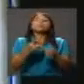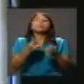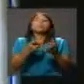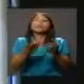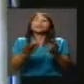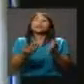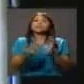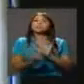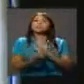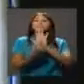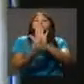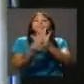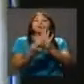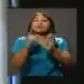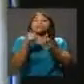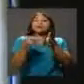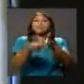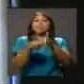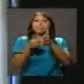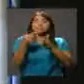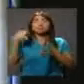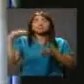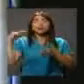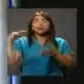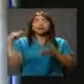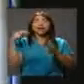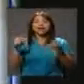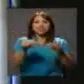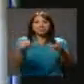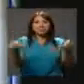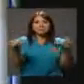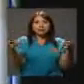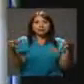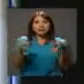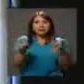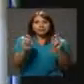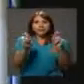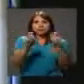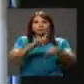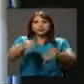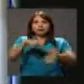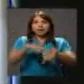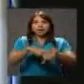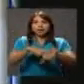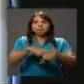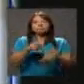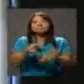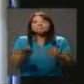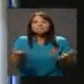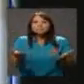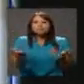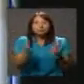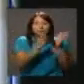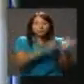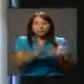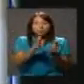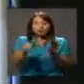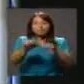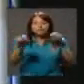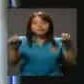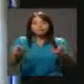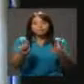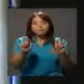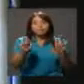Nacional que tiene que ver precisamente con ordenar el sistema educativo y especialmente